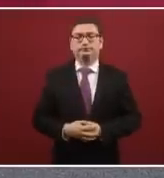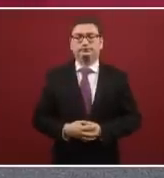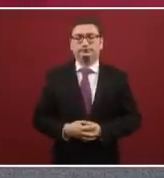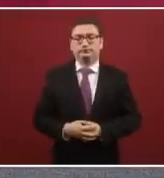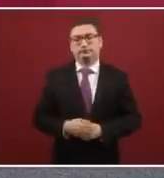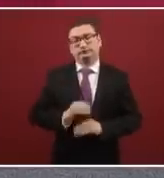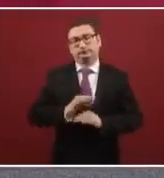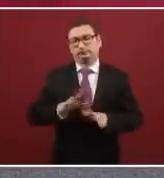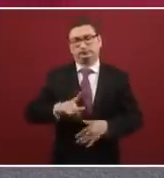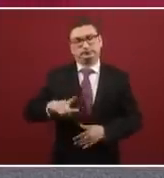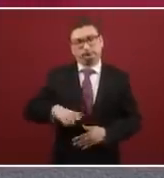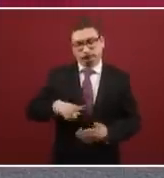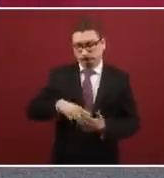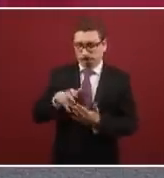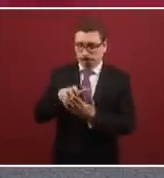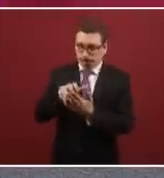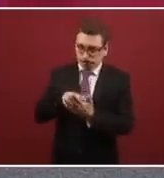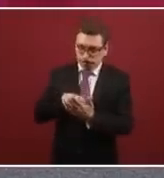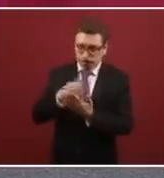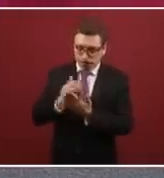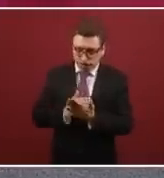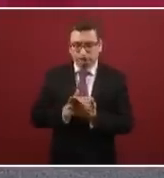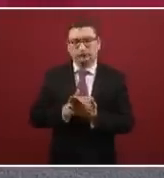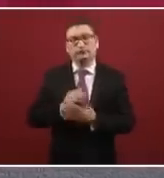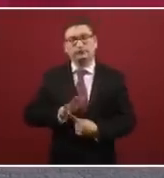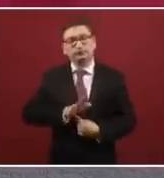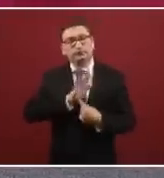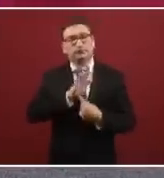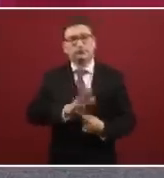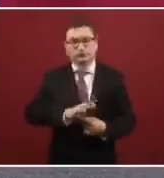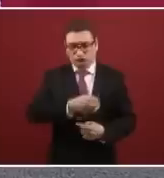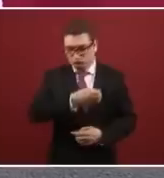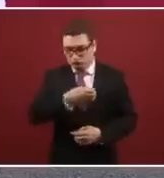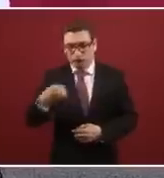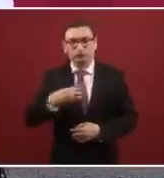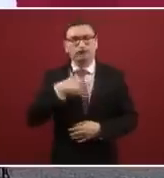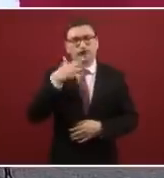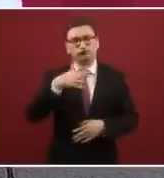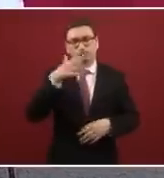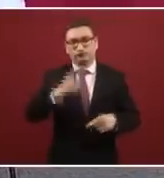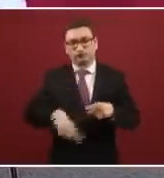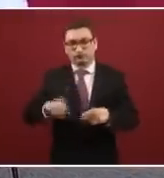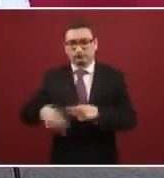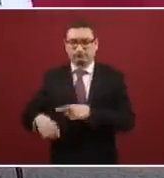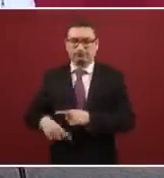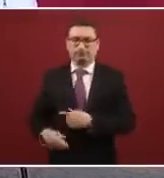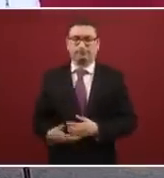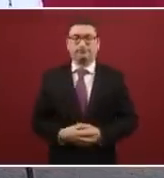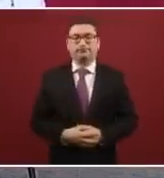dar el ejemplo, poner orden, acabar con la corrupción y que haya austeridad.